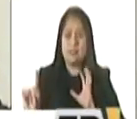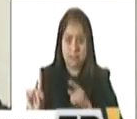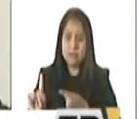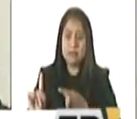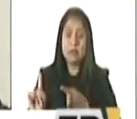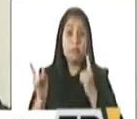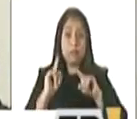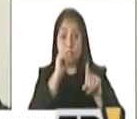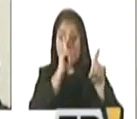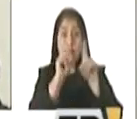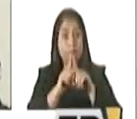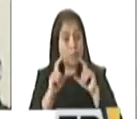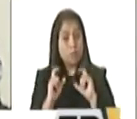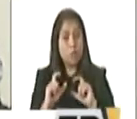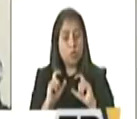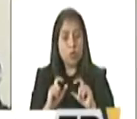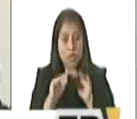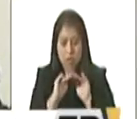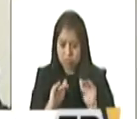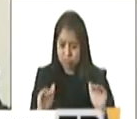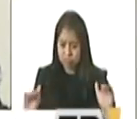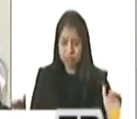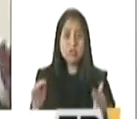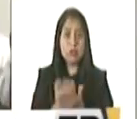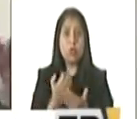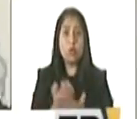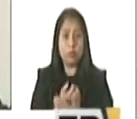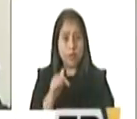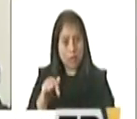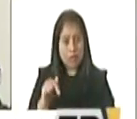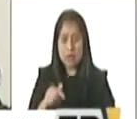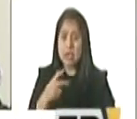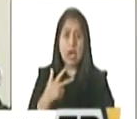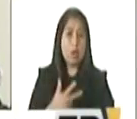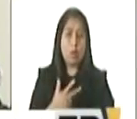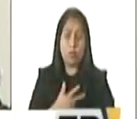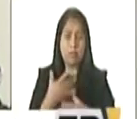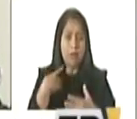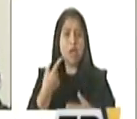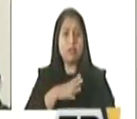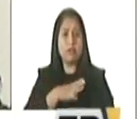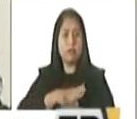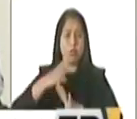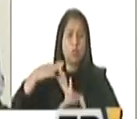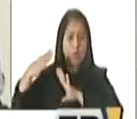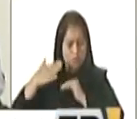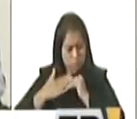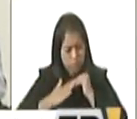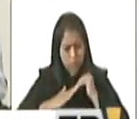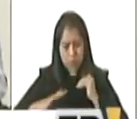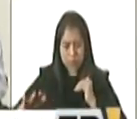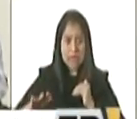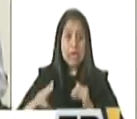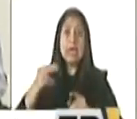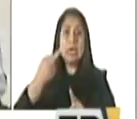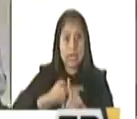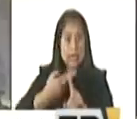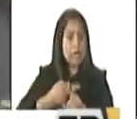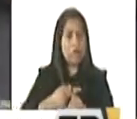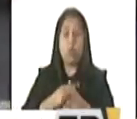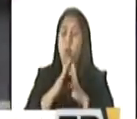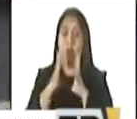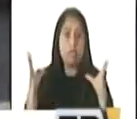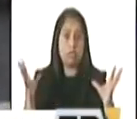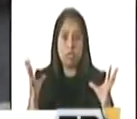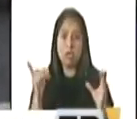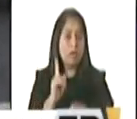por preservar esa estabilidad económica que ha tenido este país por mucho tiempo. El reto es grande, no es sencillo,